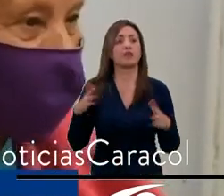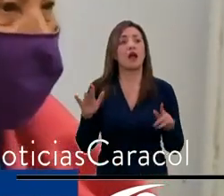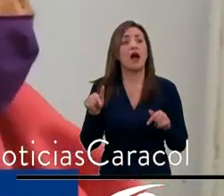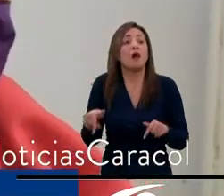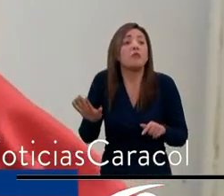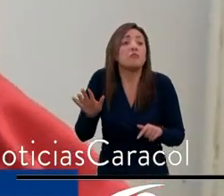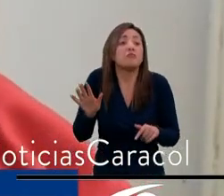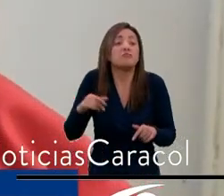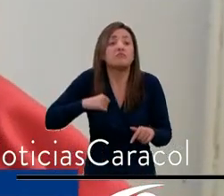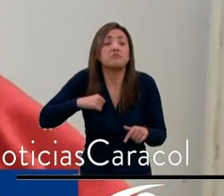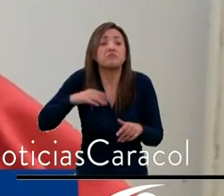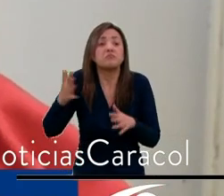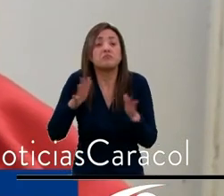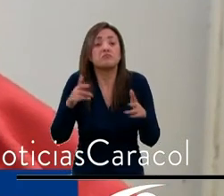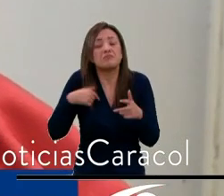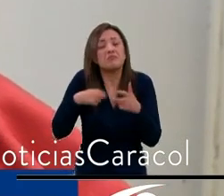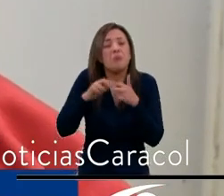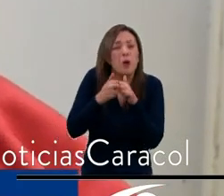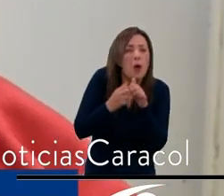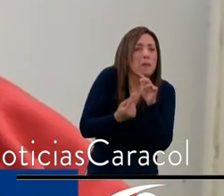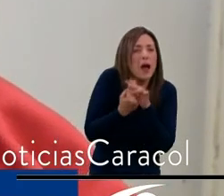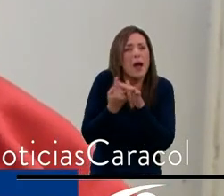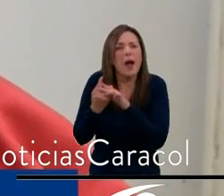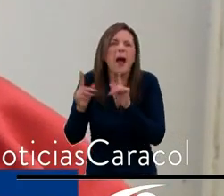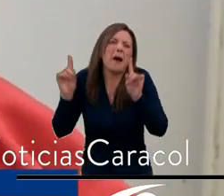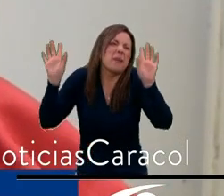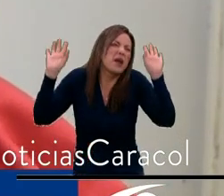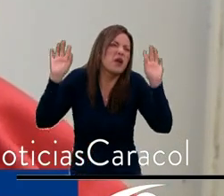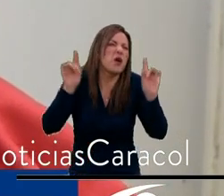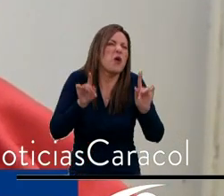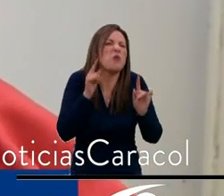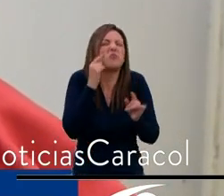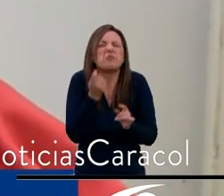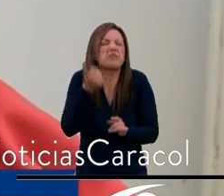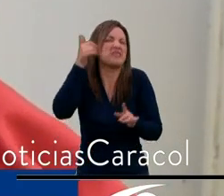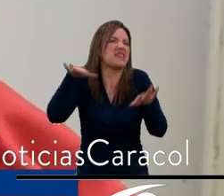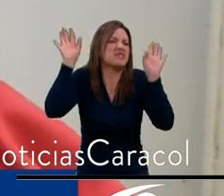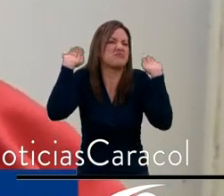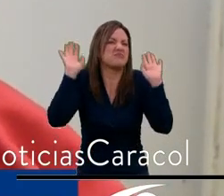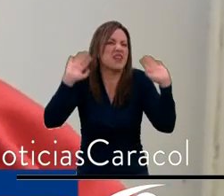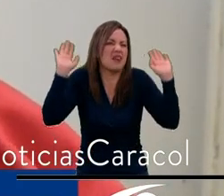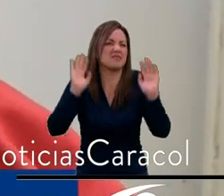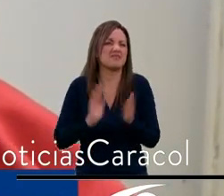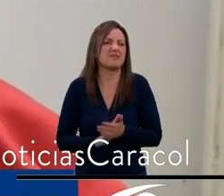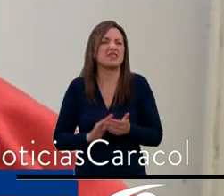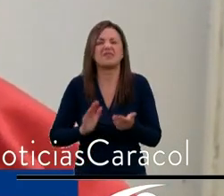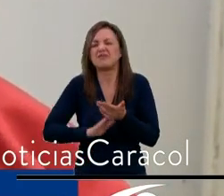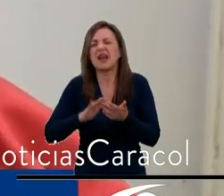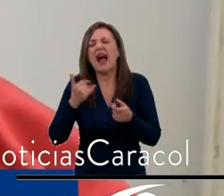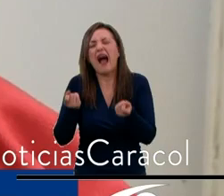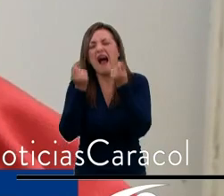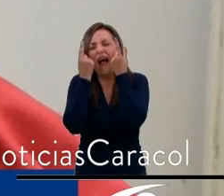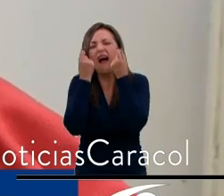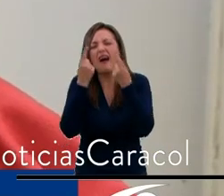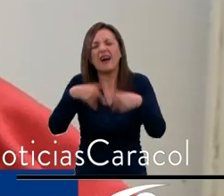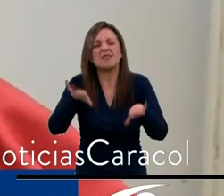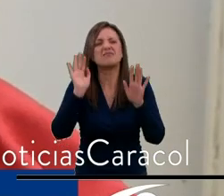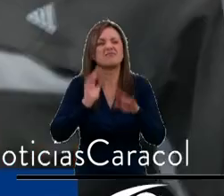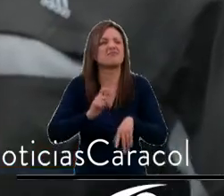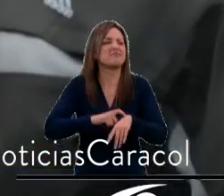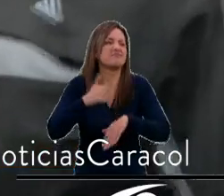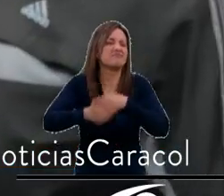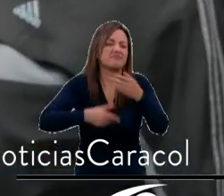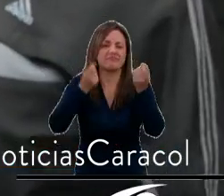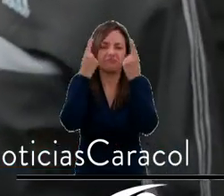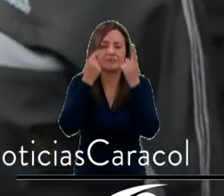por ahí así que digamos, después de eso pasa, en un momentico eso pasa, ¿sí? Y así, y el resto nos hemos